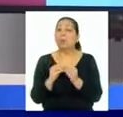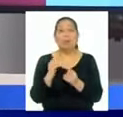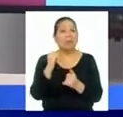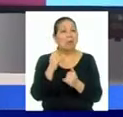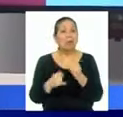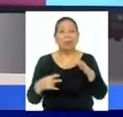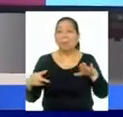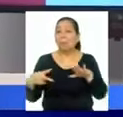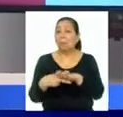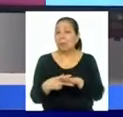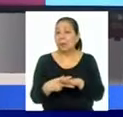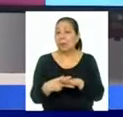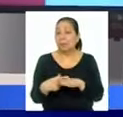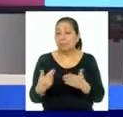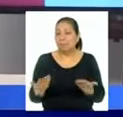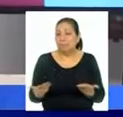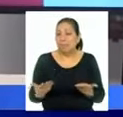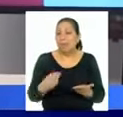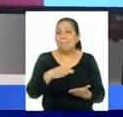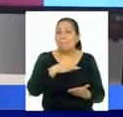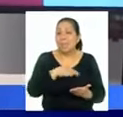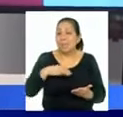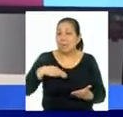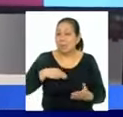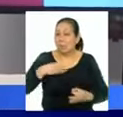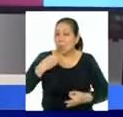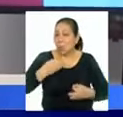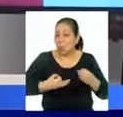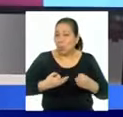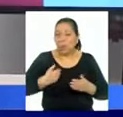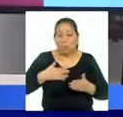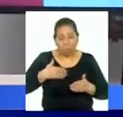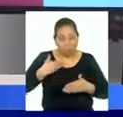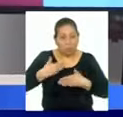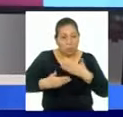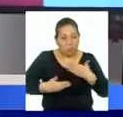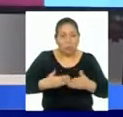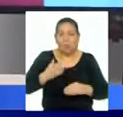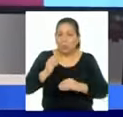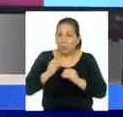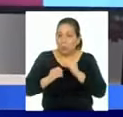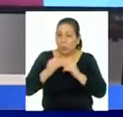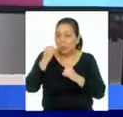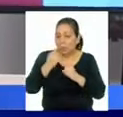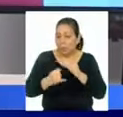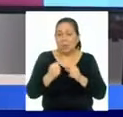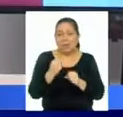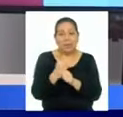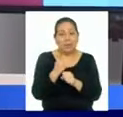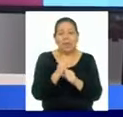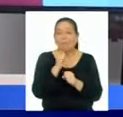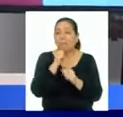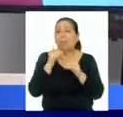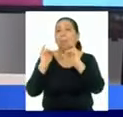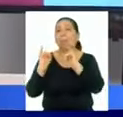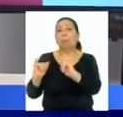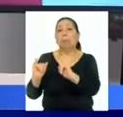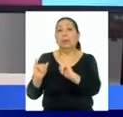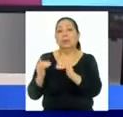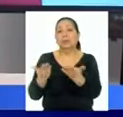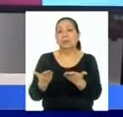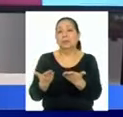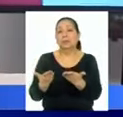inconclusa para que el Ministerio de Justicia pueda continuar con la culminación de estas obras que todavía están en una